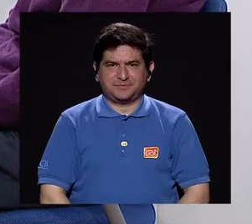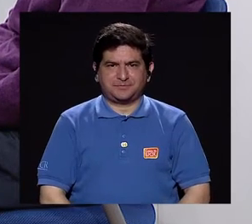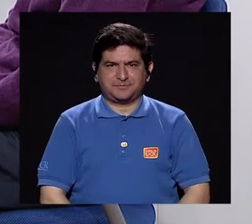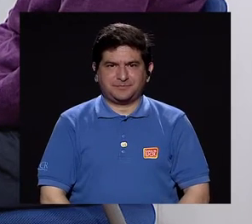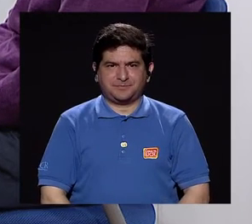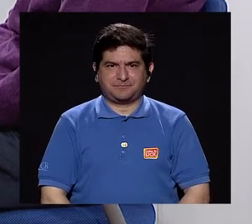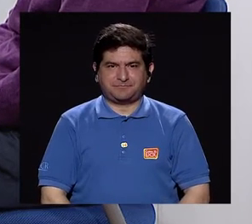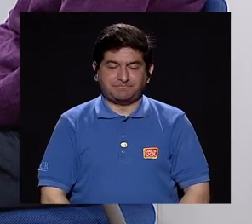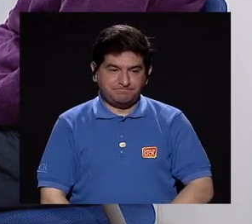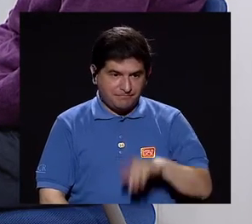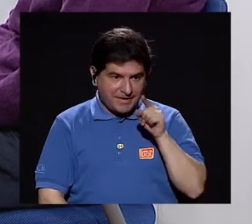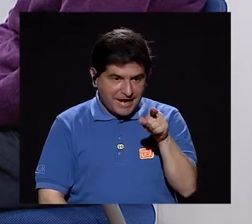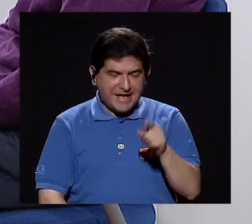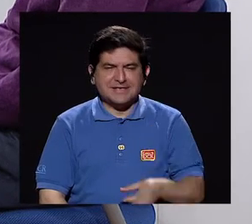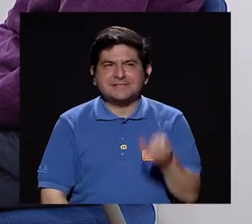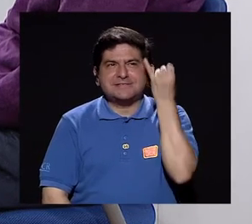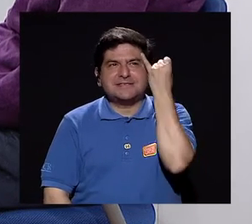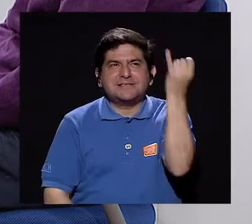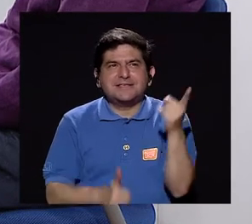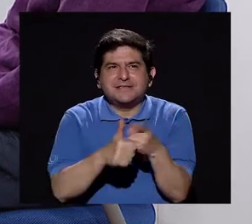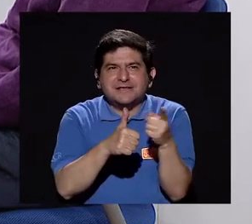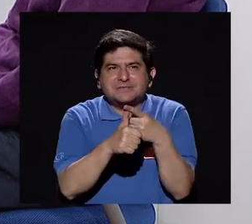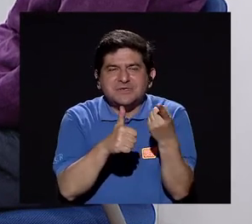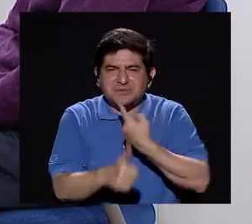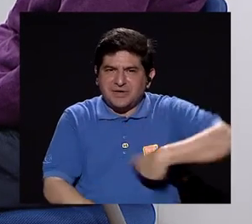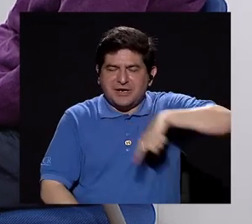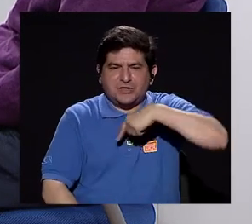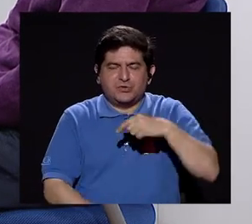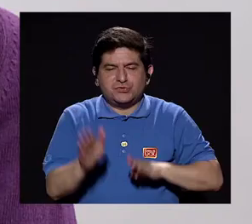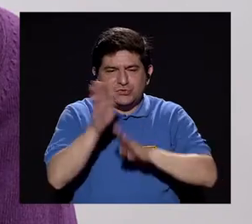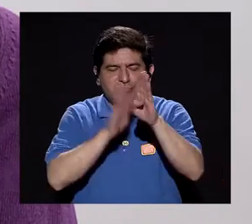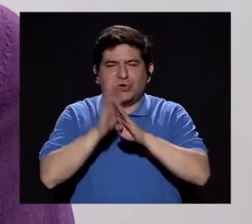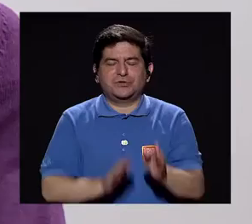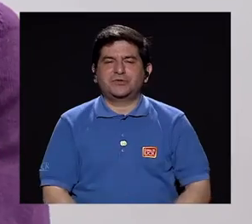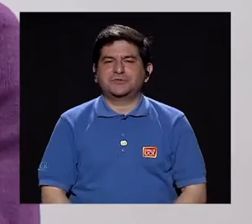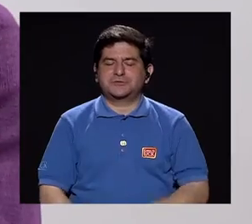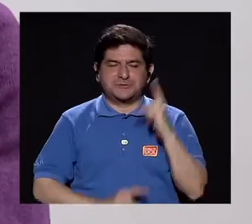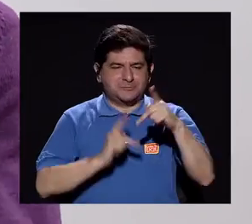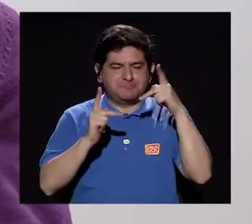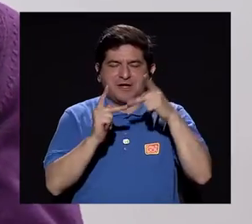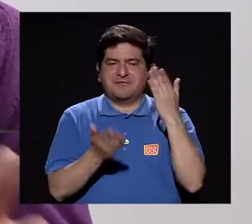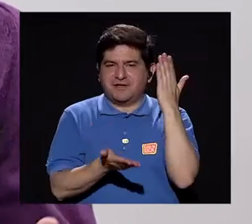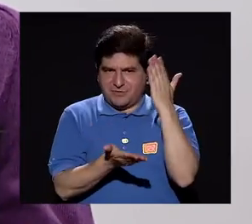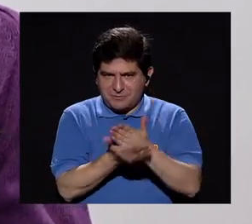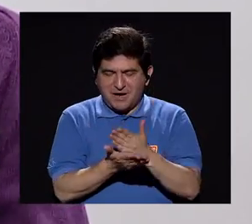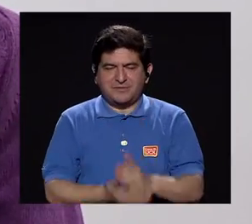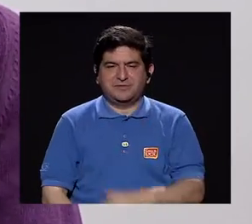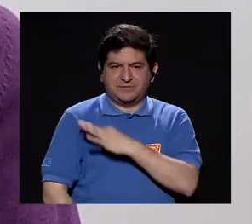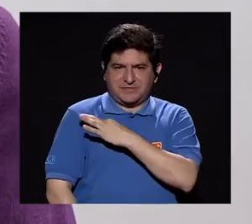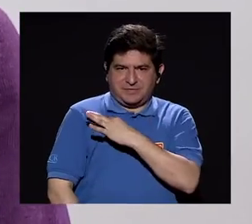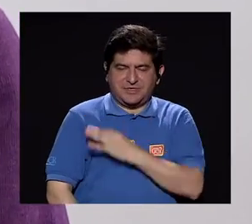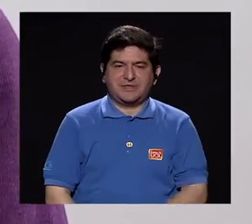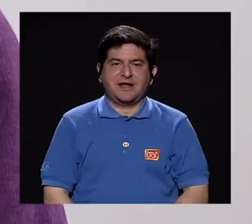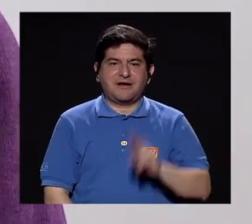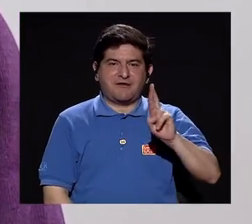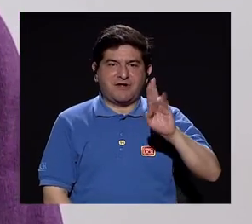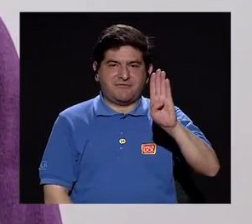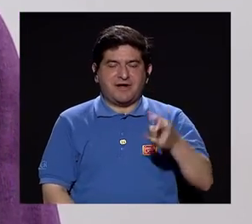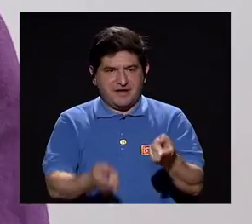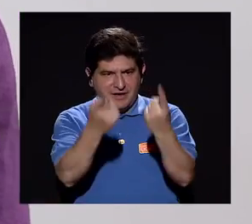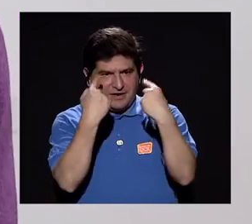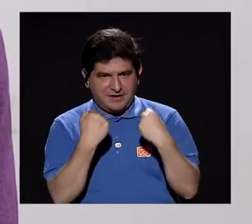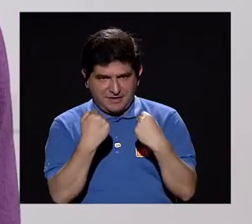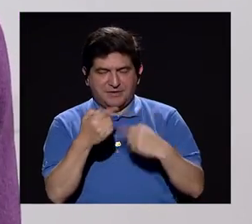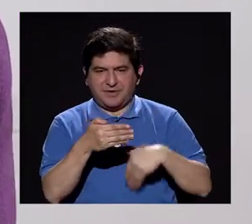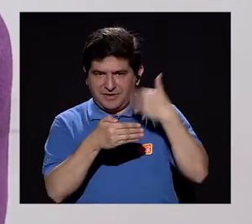y entonces esas estas fueron las líneas que inicialmente empezamos a arrastrarla pero vamos a ver una pausa vamos a invitar a rafael que se nos